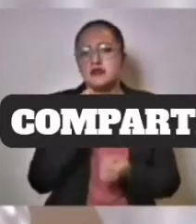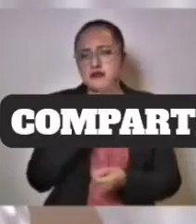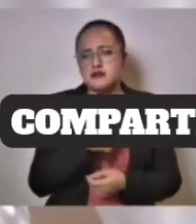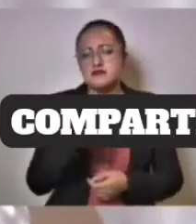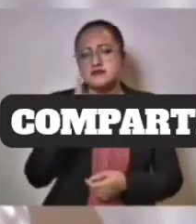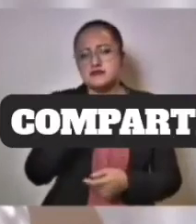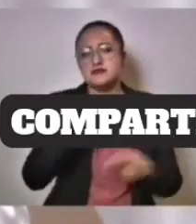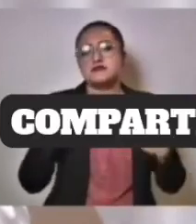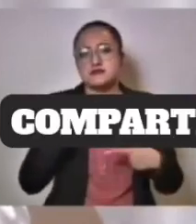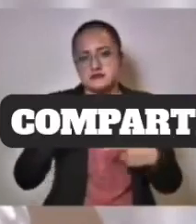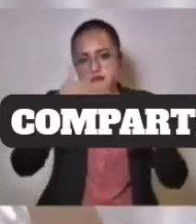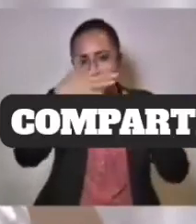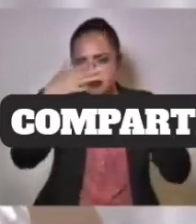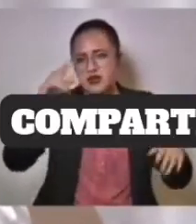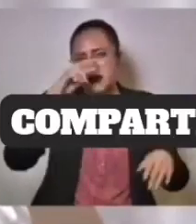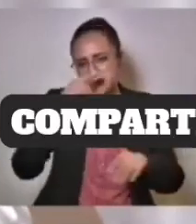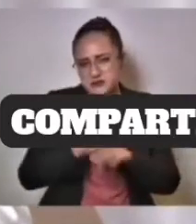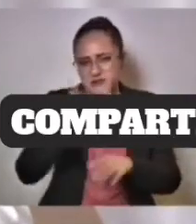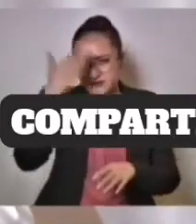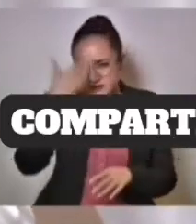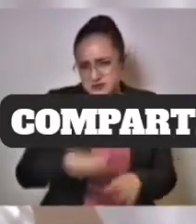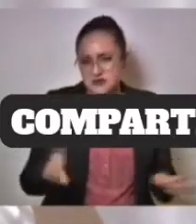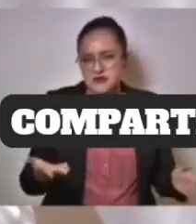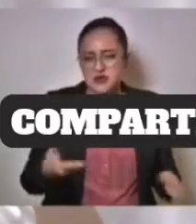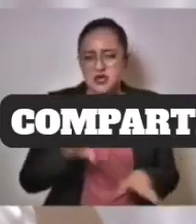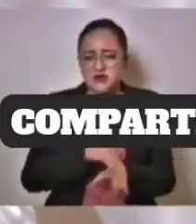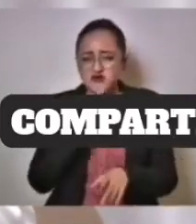hablando entre personas adultas y responsables